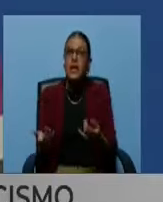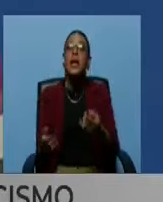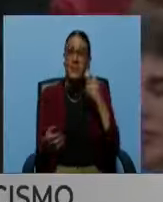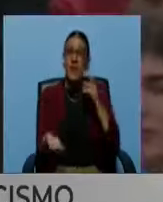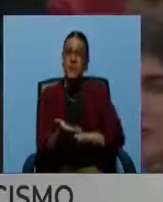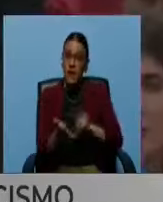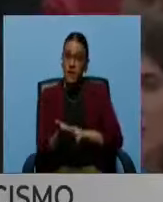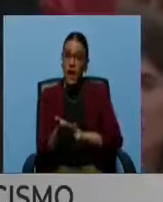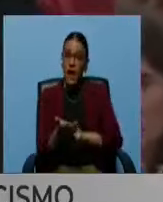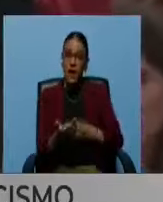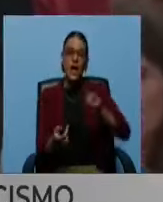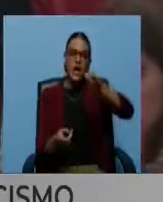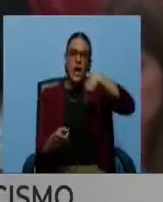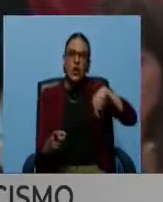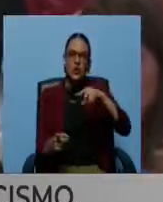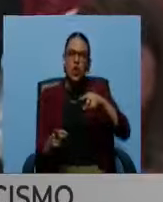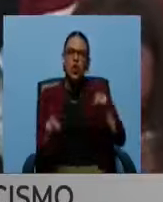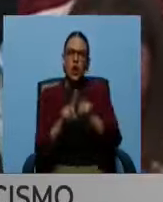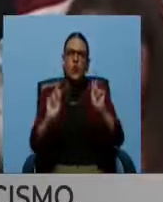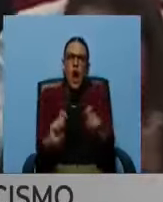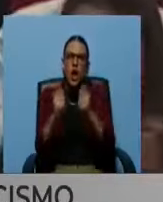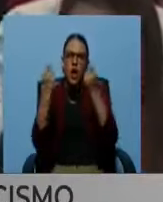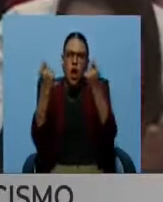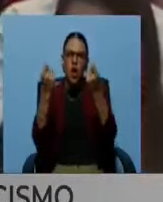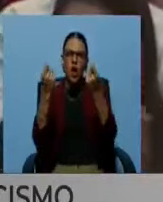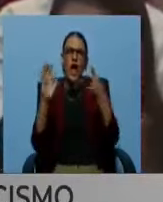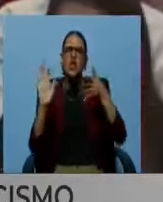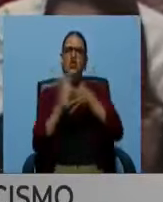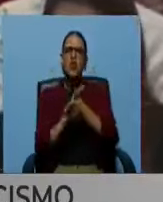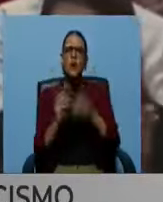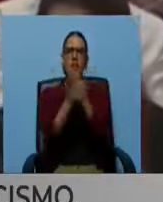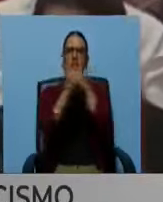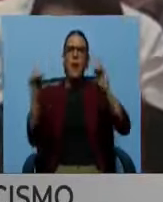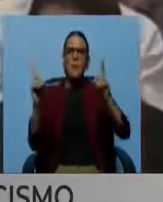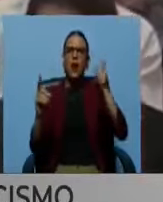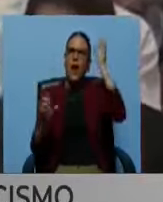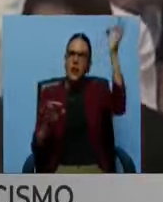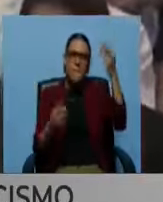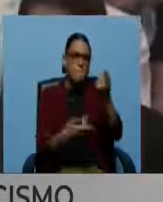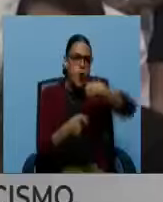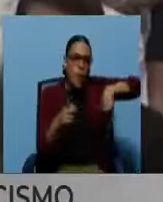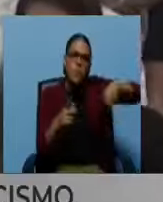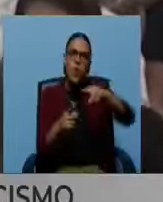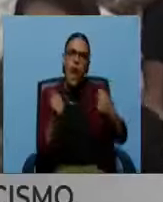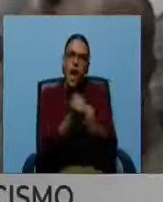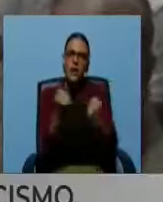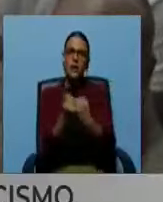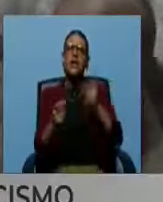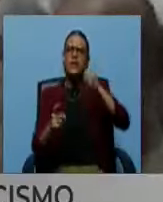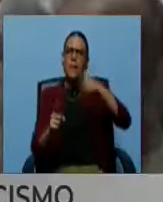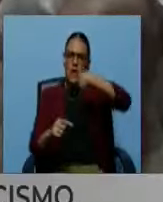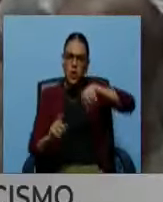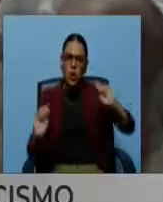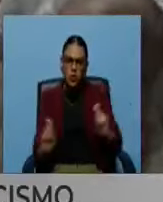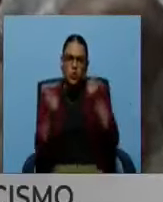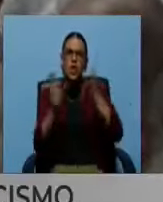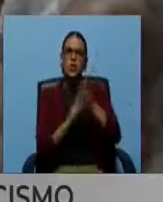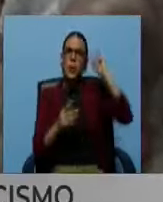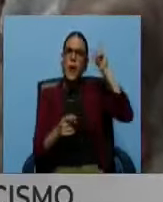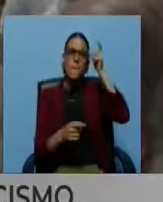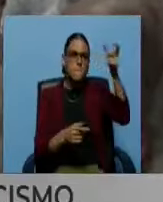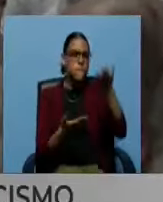realidad estábamos consolidando la democracia popular, estábamos consolidando un pueblo